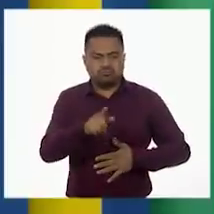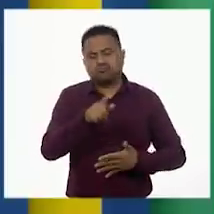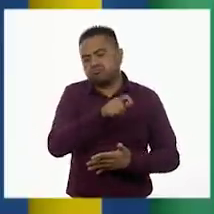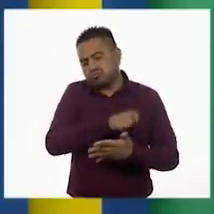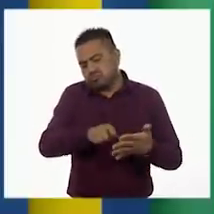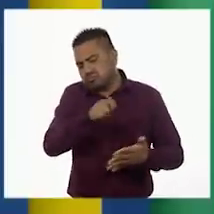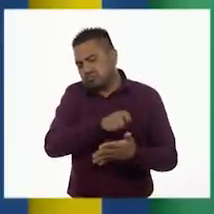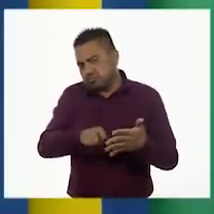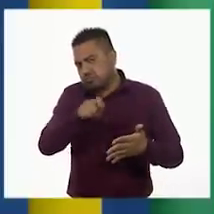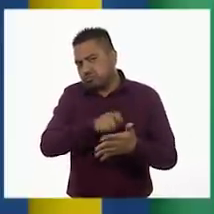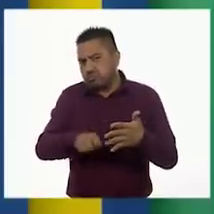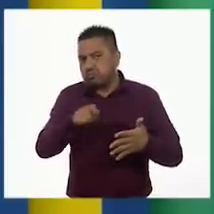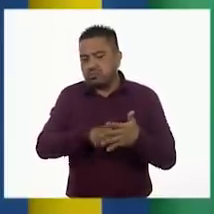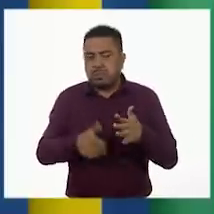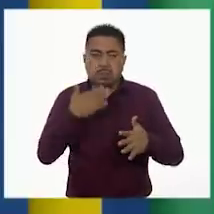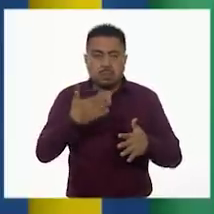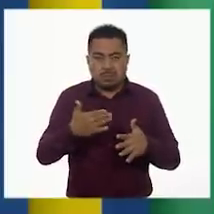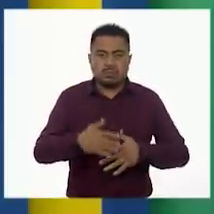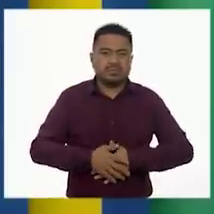escribes.